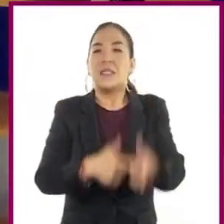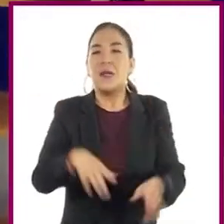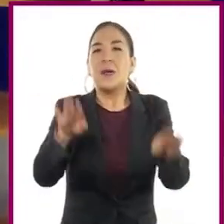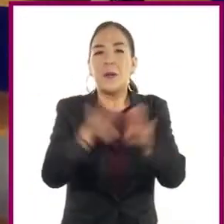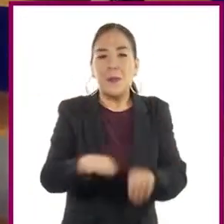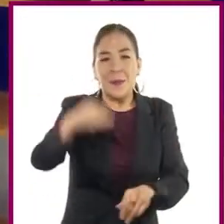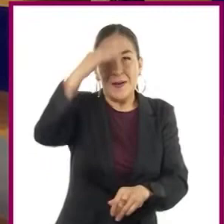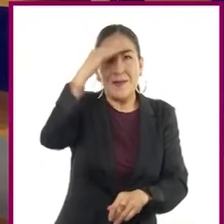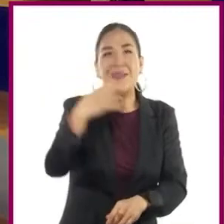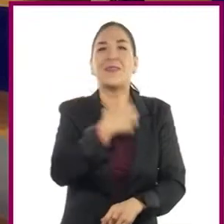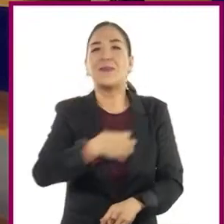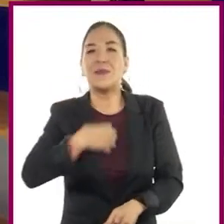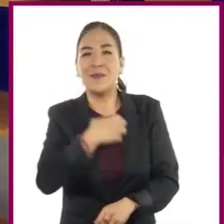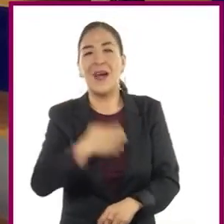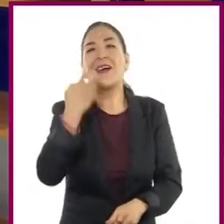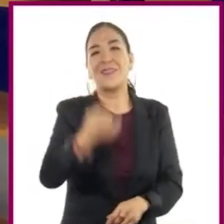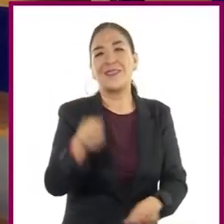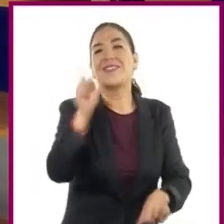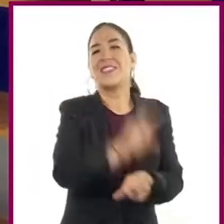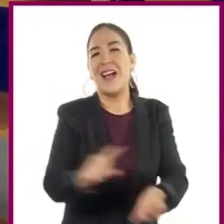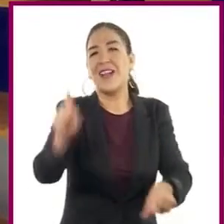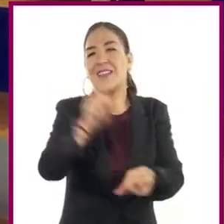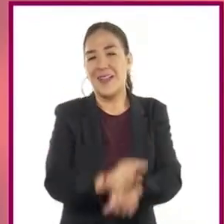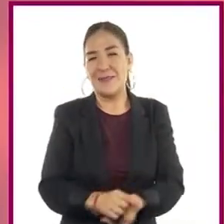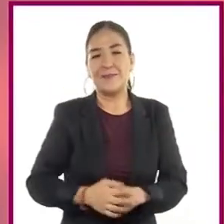ansiosos la mayor parte de nuestra vida.